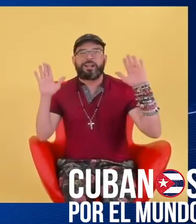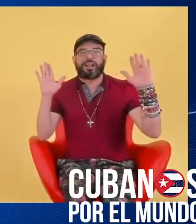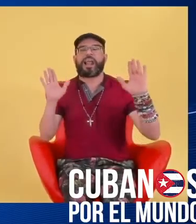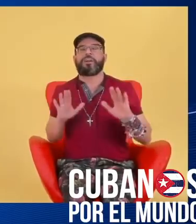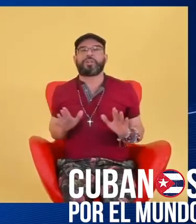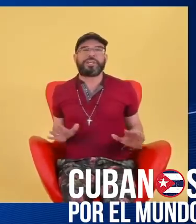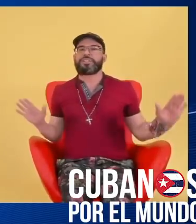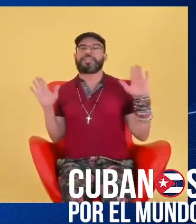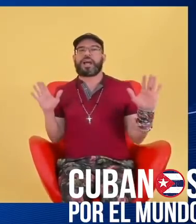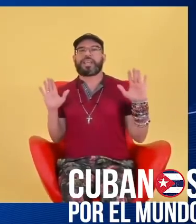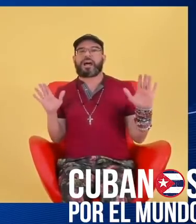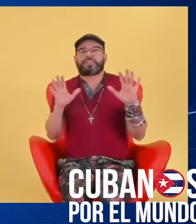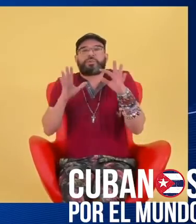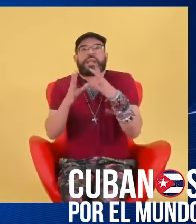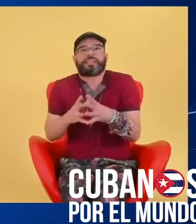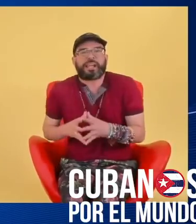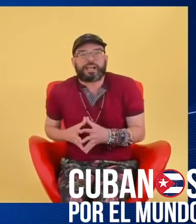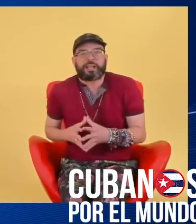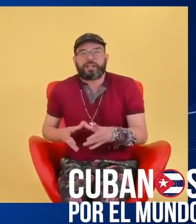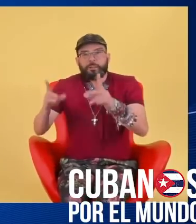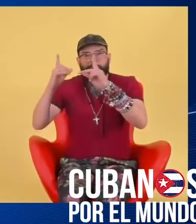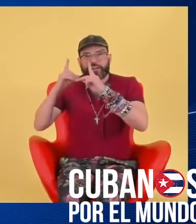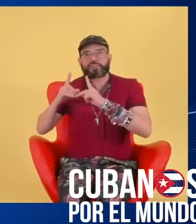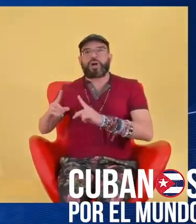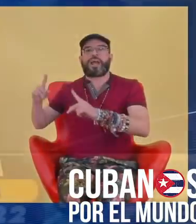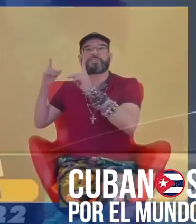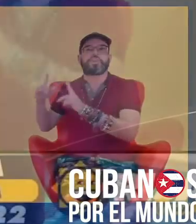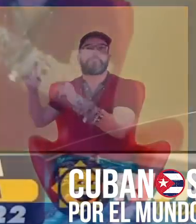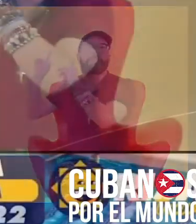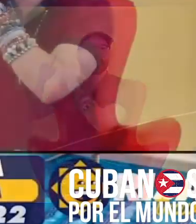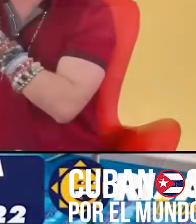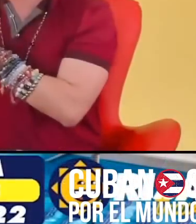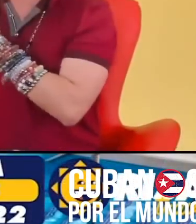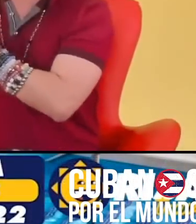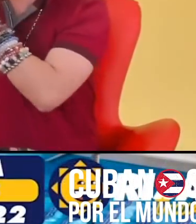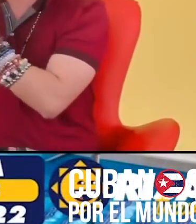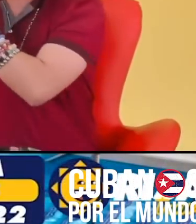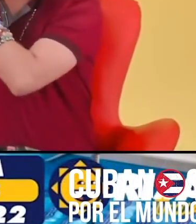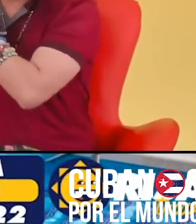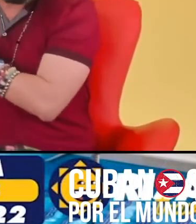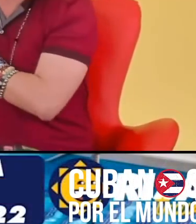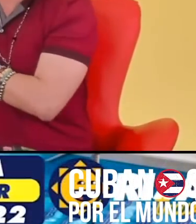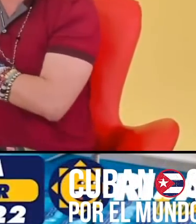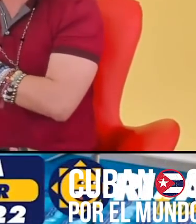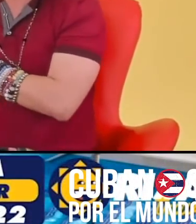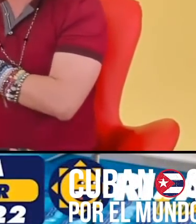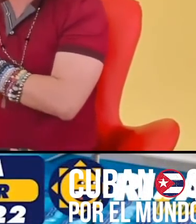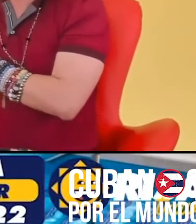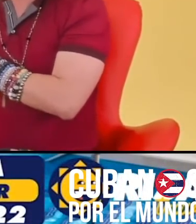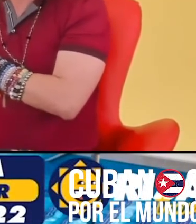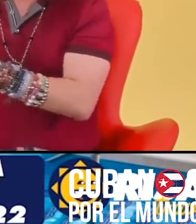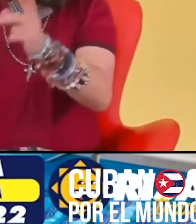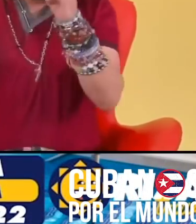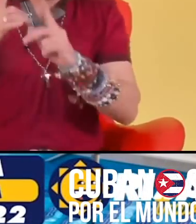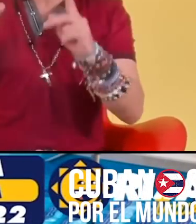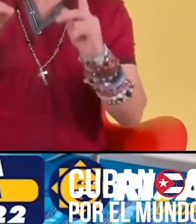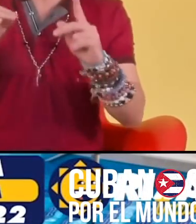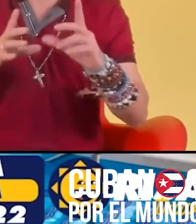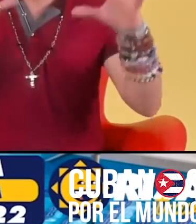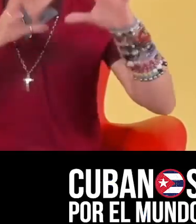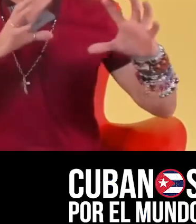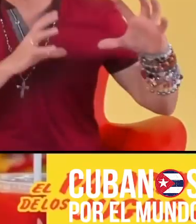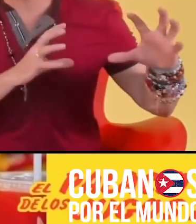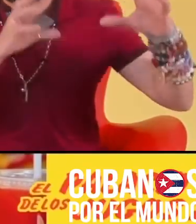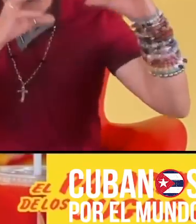saliera la noticia ya. Si usted tiene personas sospechosas ingresadas, si usted